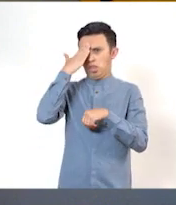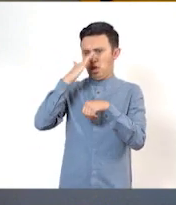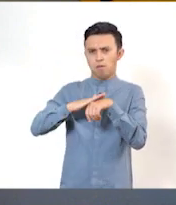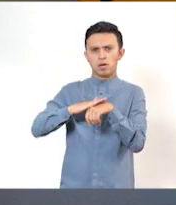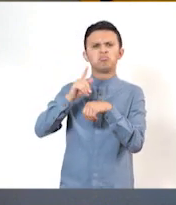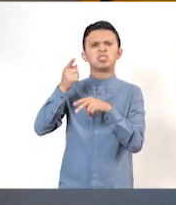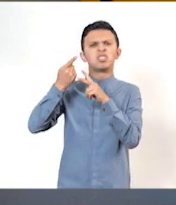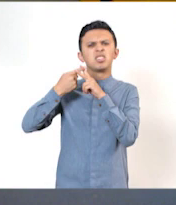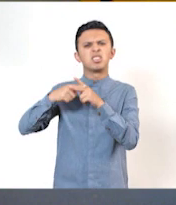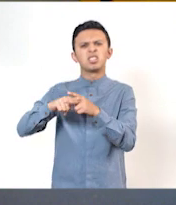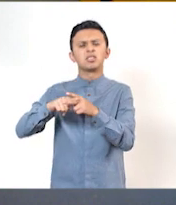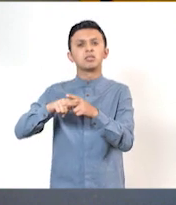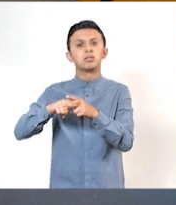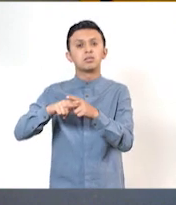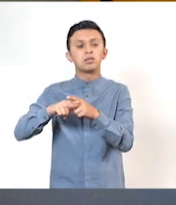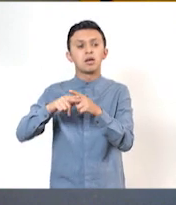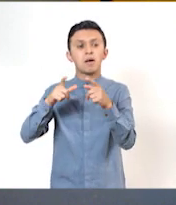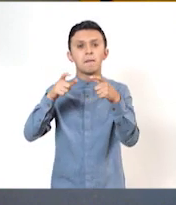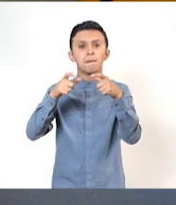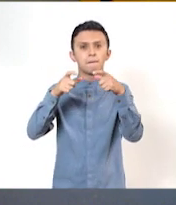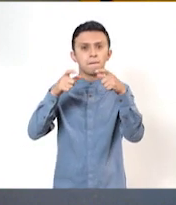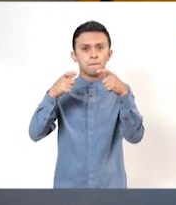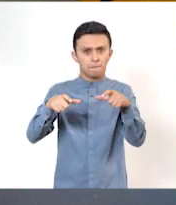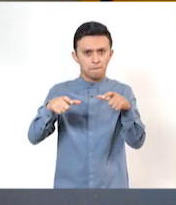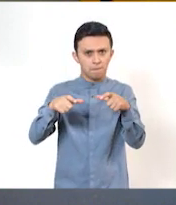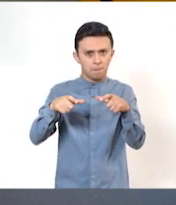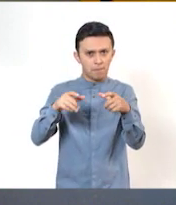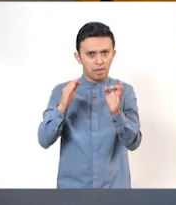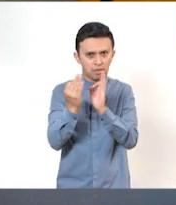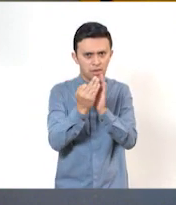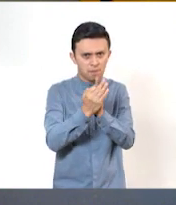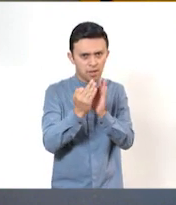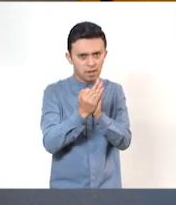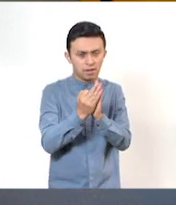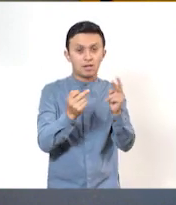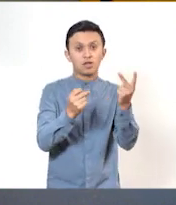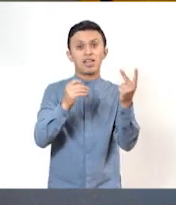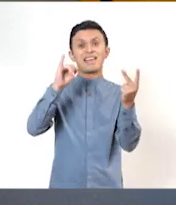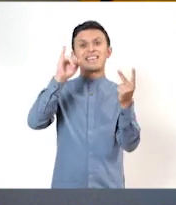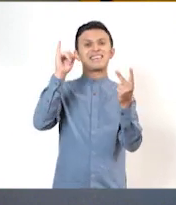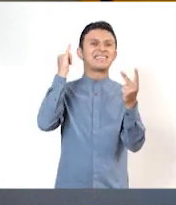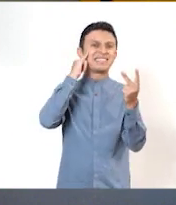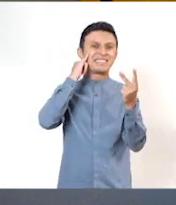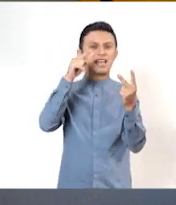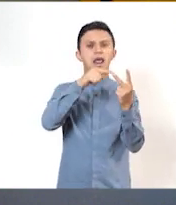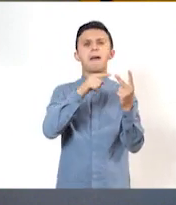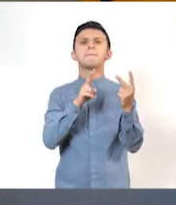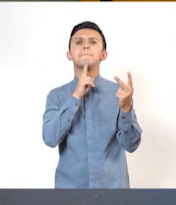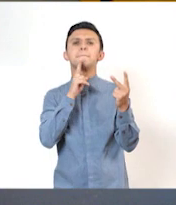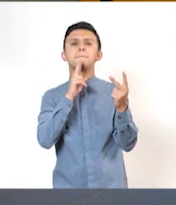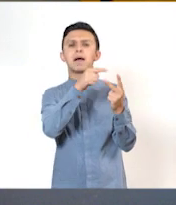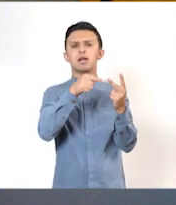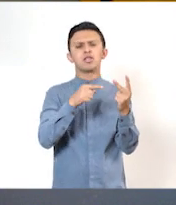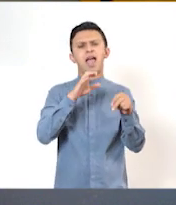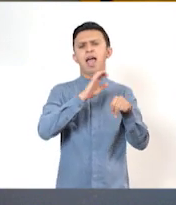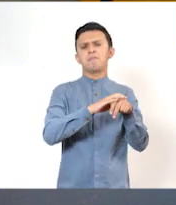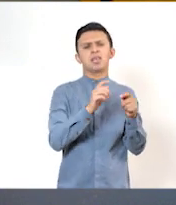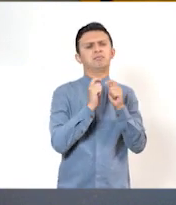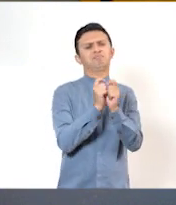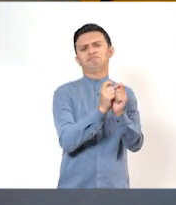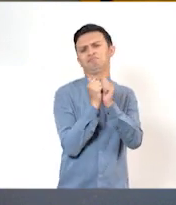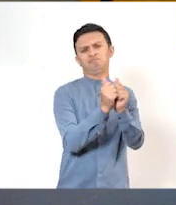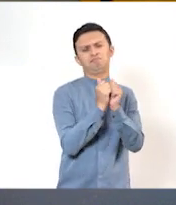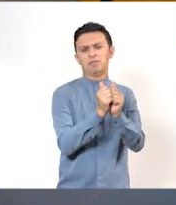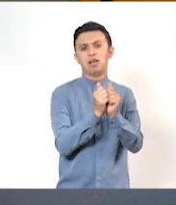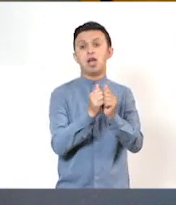pasó. Y todo comenzó con un pastel de hongos y un tamal de tichinda. Itzel y Valentina eran las mejores amigas. Jugaban en los